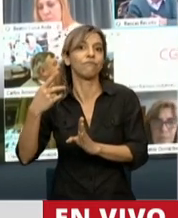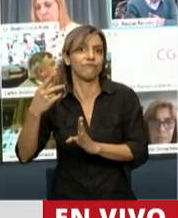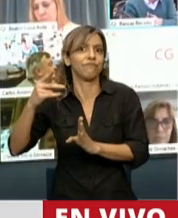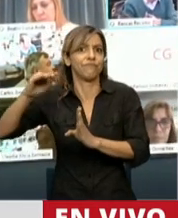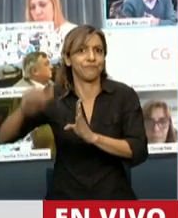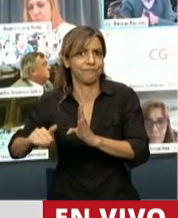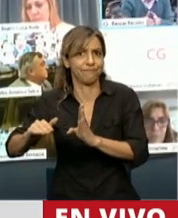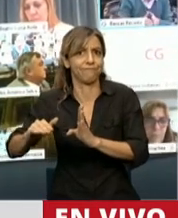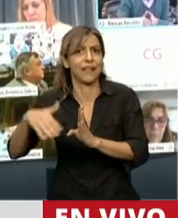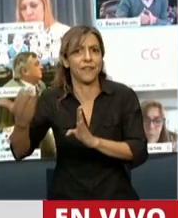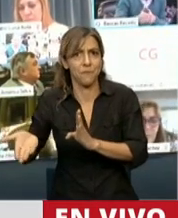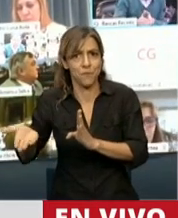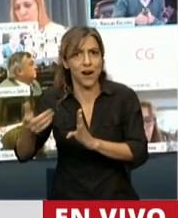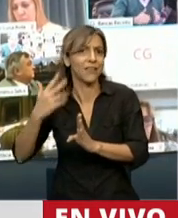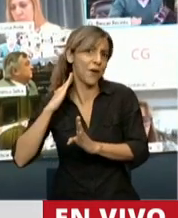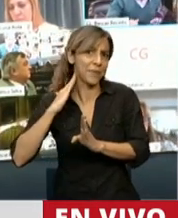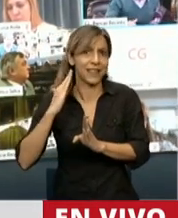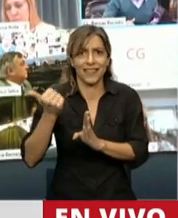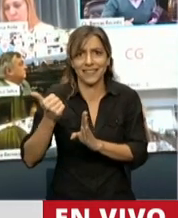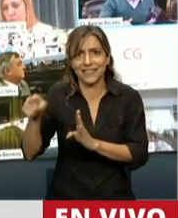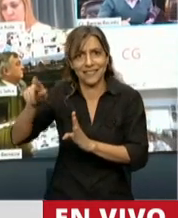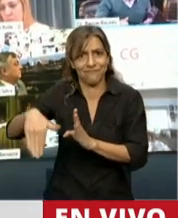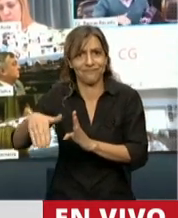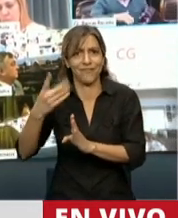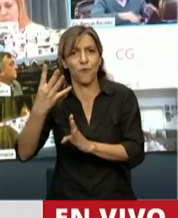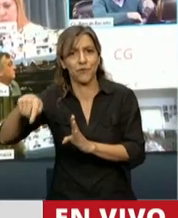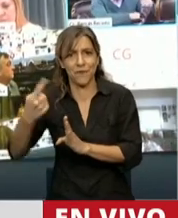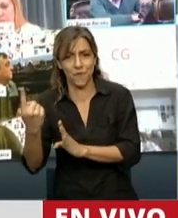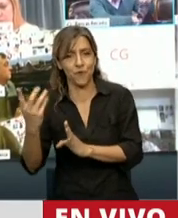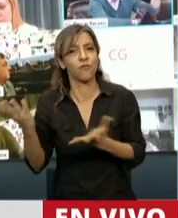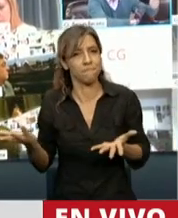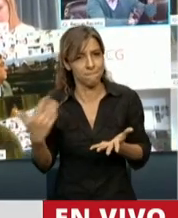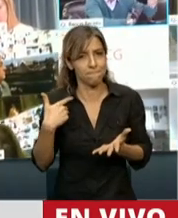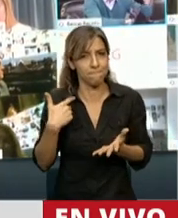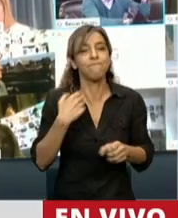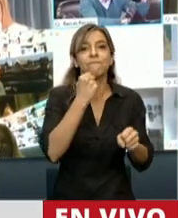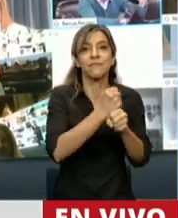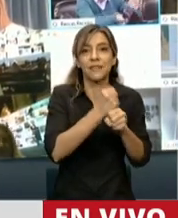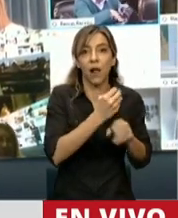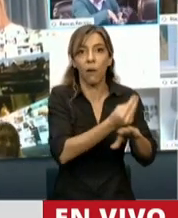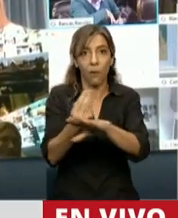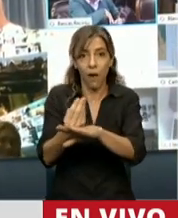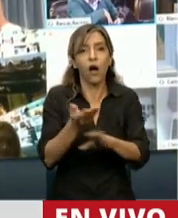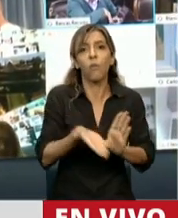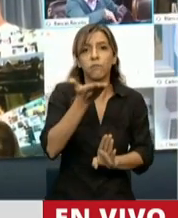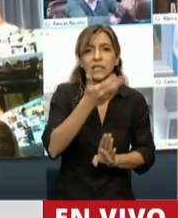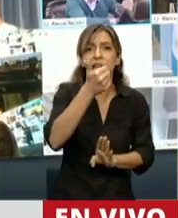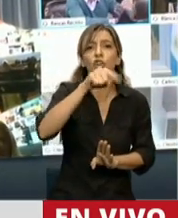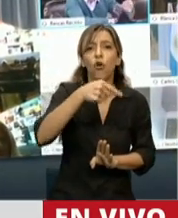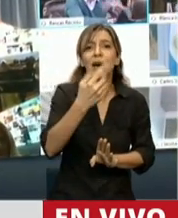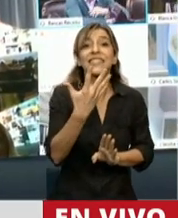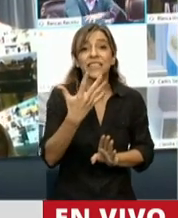decreció 4,1%. El empleo registrado privado creció solamente 6,5% en los últimos 10 años.